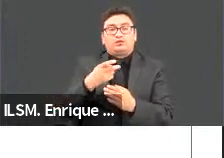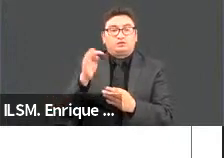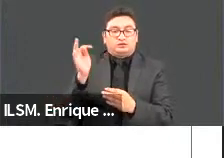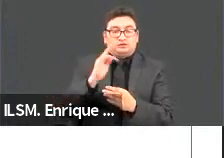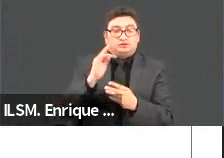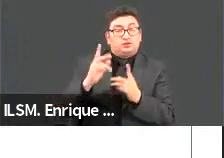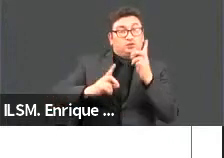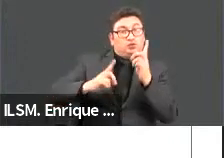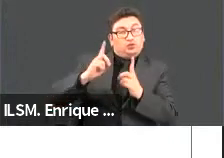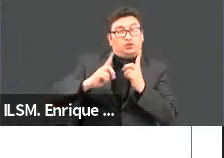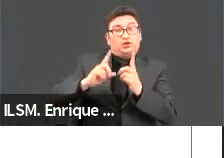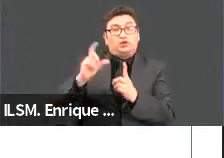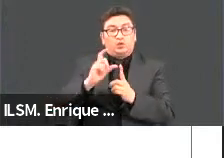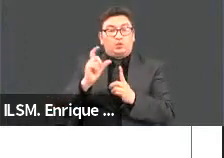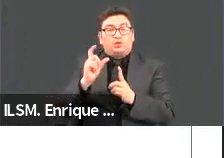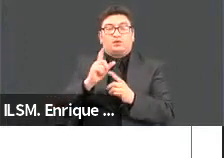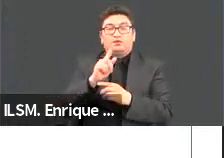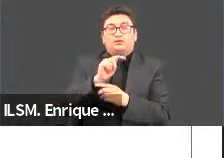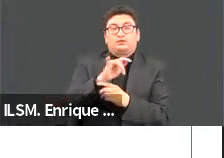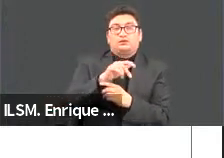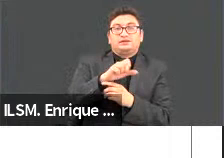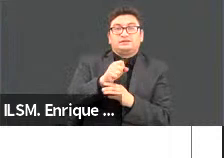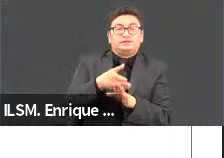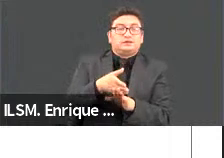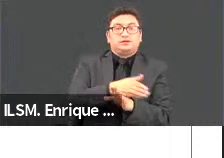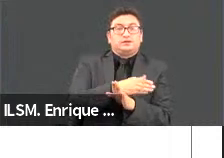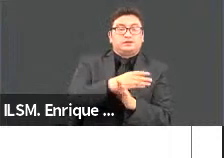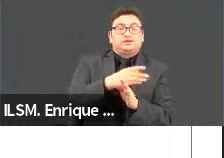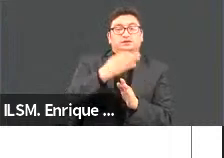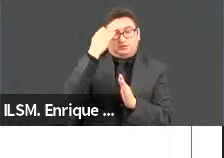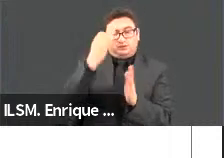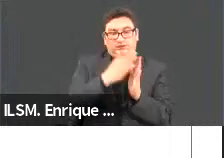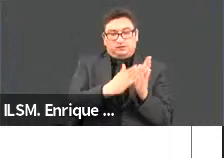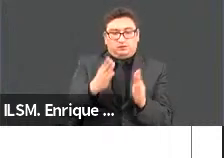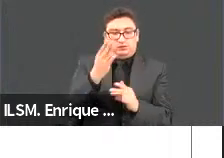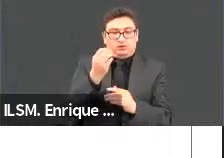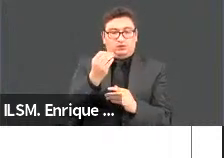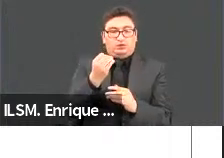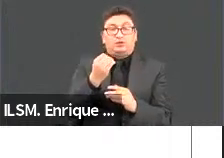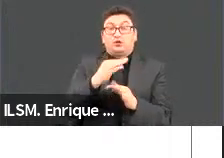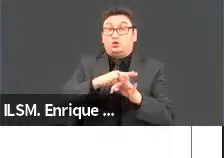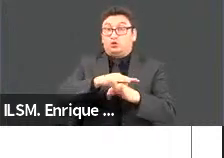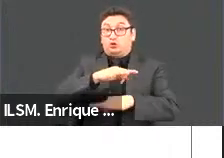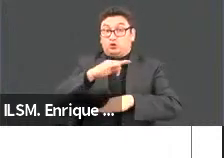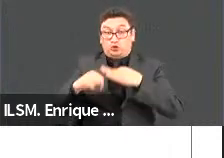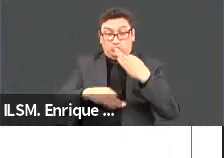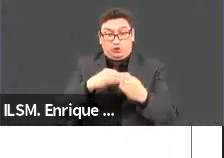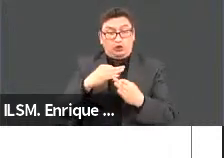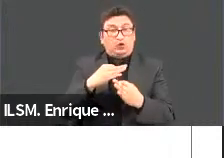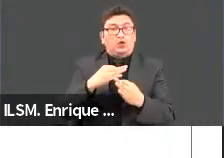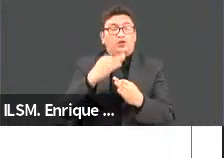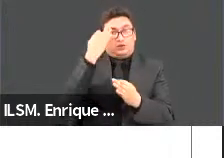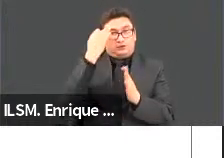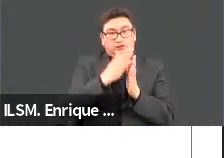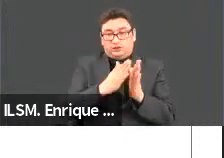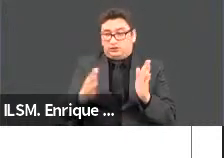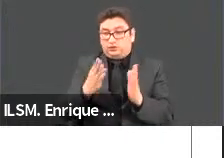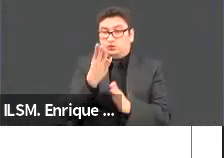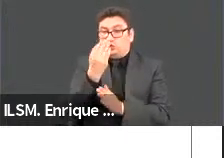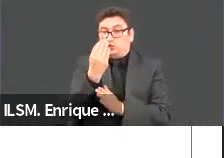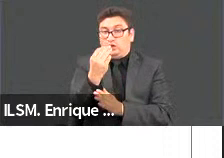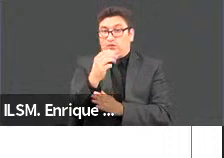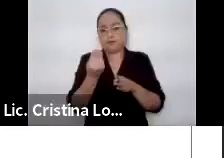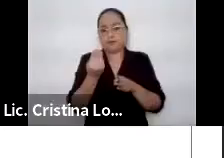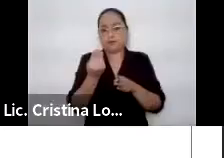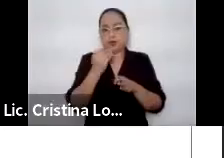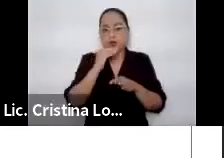de duda con respecto a las tesis publicadas de novena época. No todas las tesis de novena época tienen el 9A,